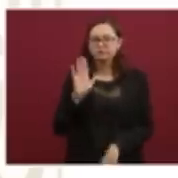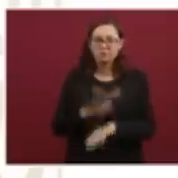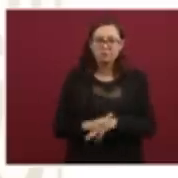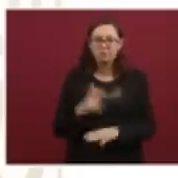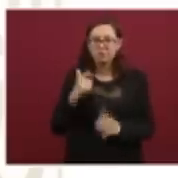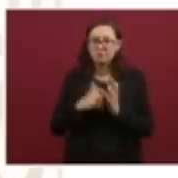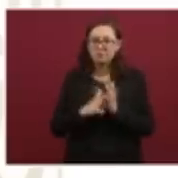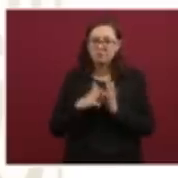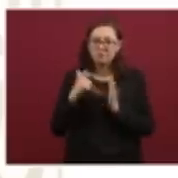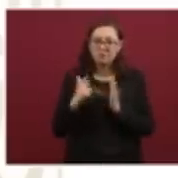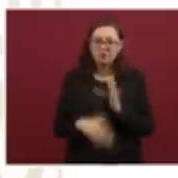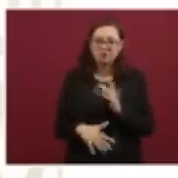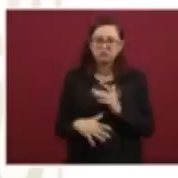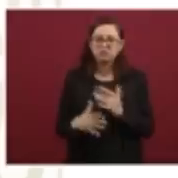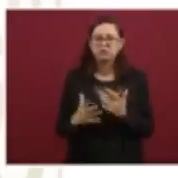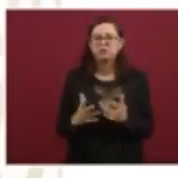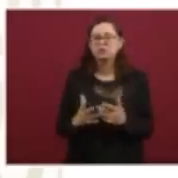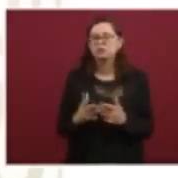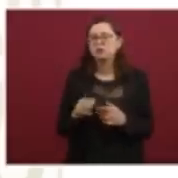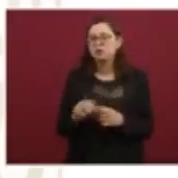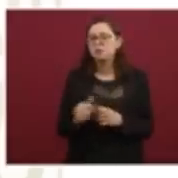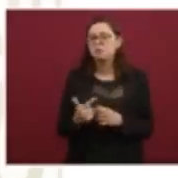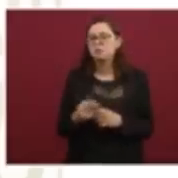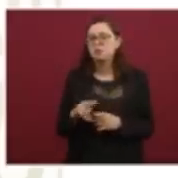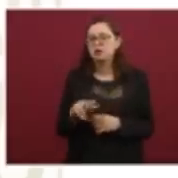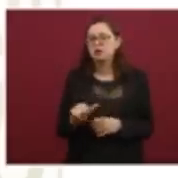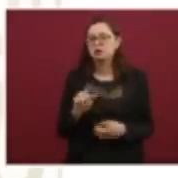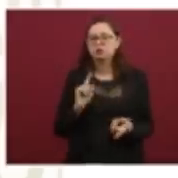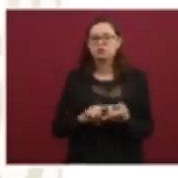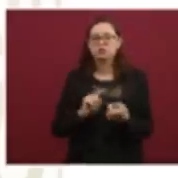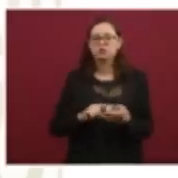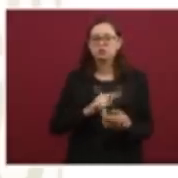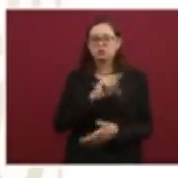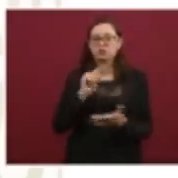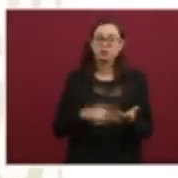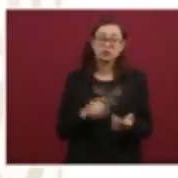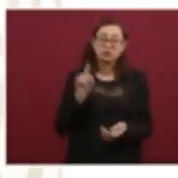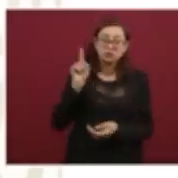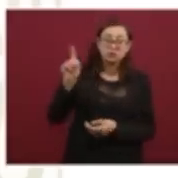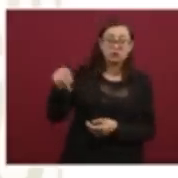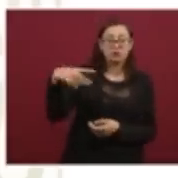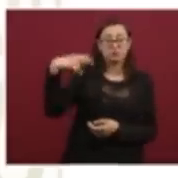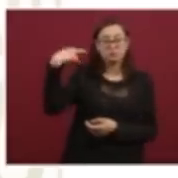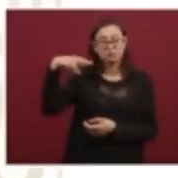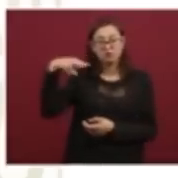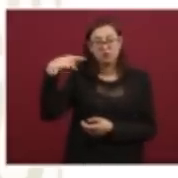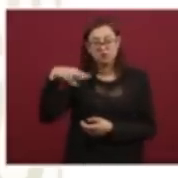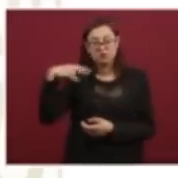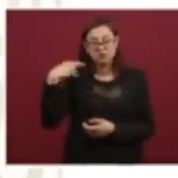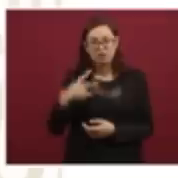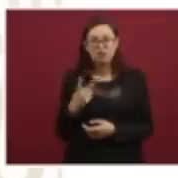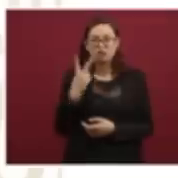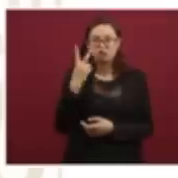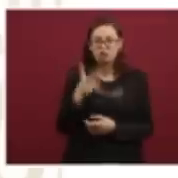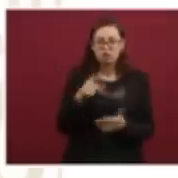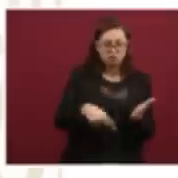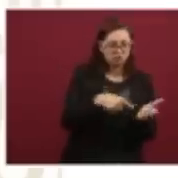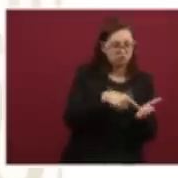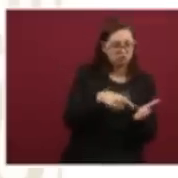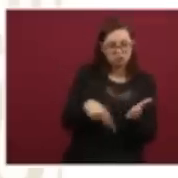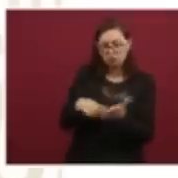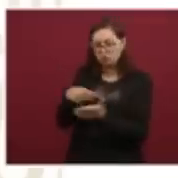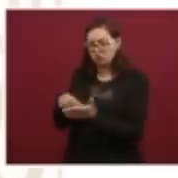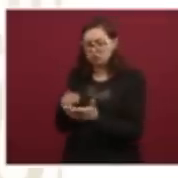bajos en gasolina regular están en Veracruz, en dos gasolineras, Avenida Salvador Díaz